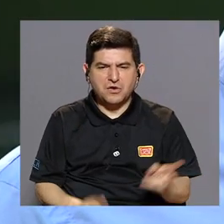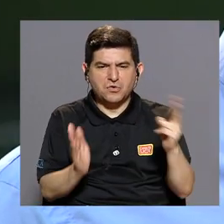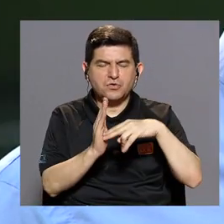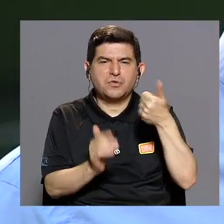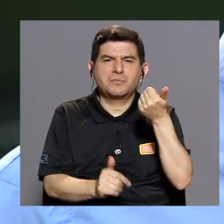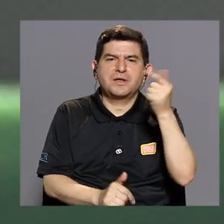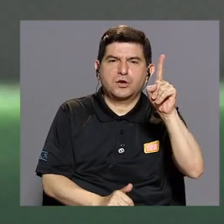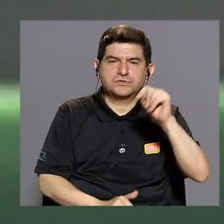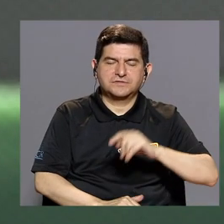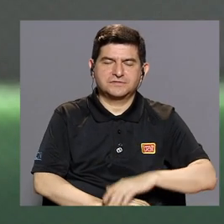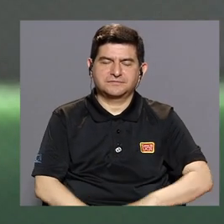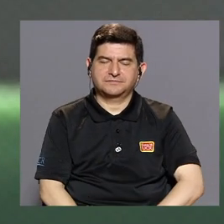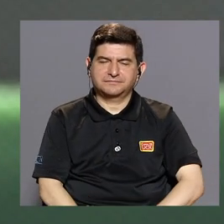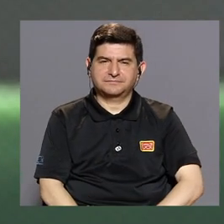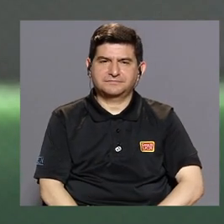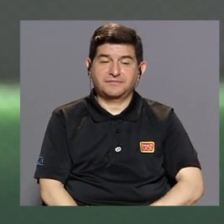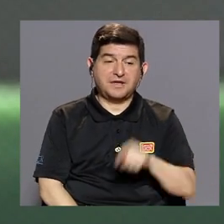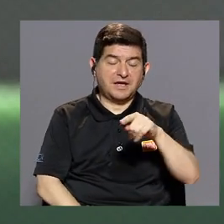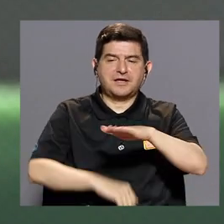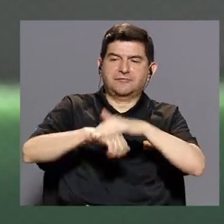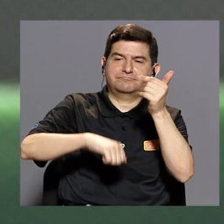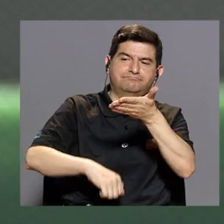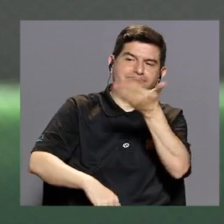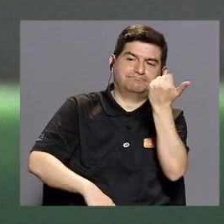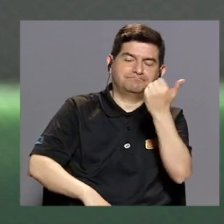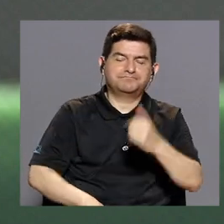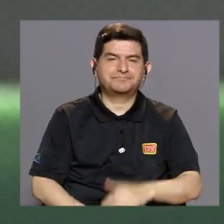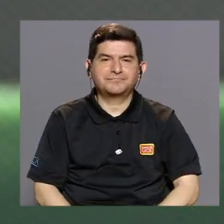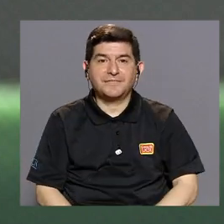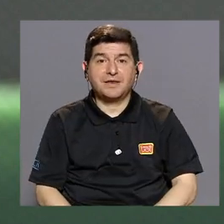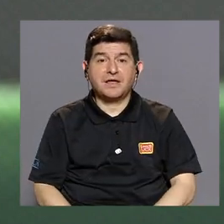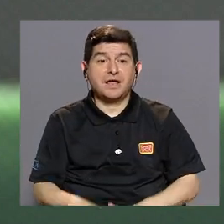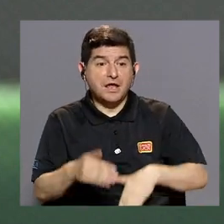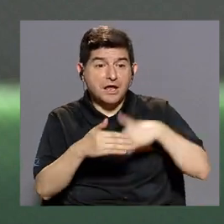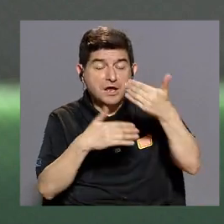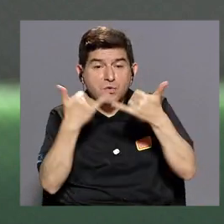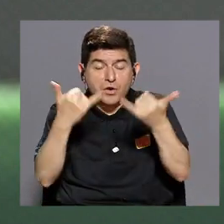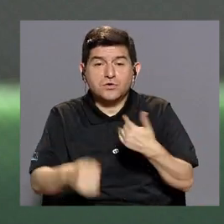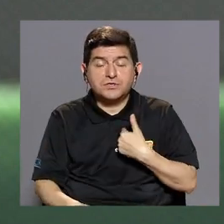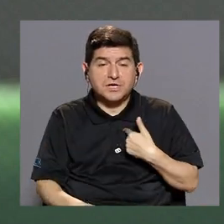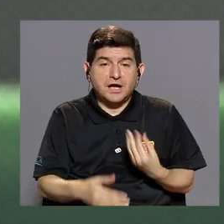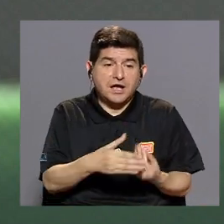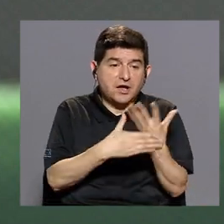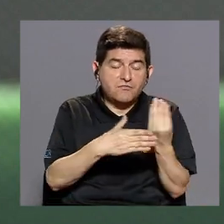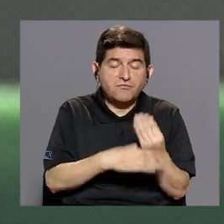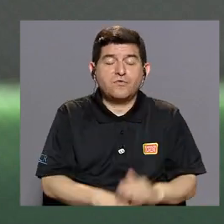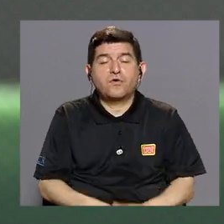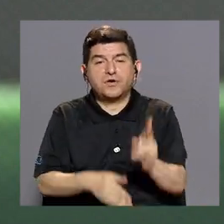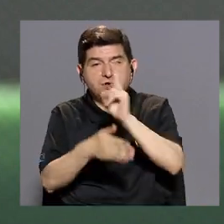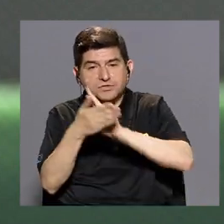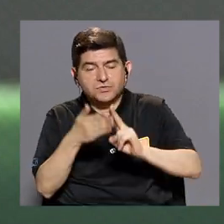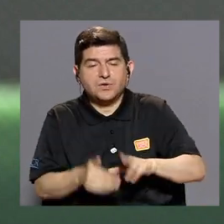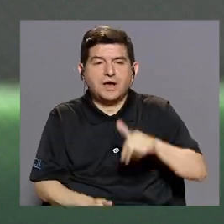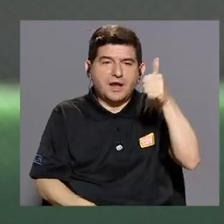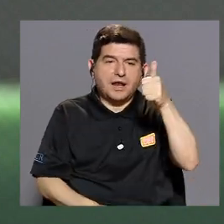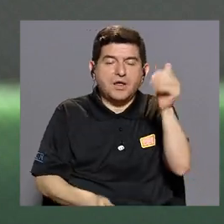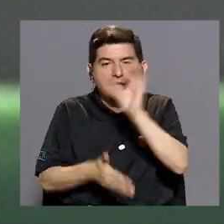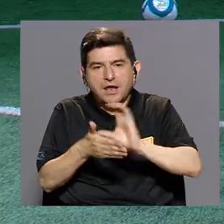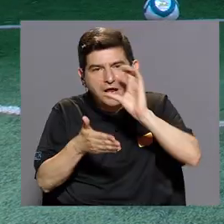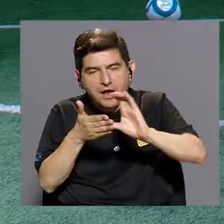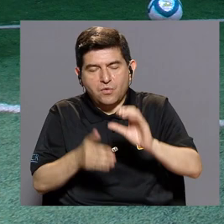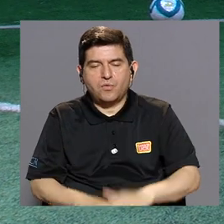febrero del 2011. Y me llama. Y ahí es donde ya estaba en Flores, estaba en la U, estaba en la Liga, estaba en el